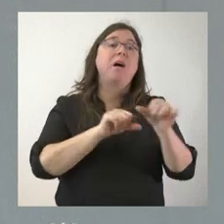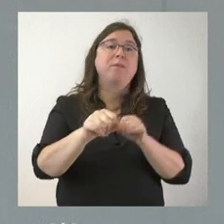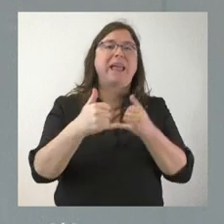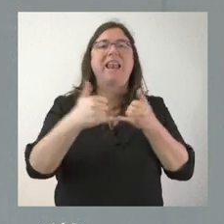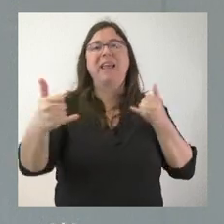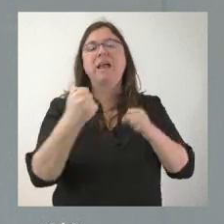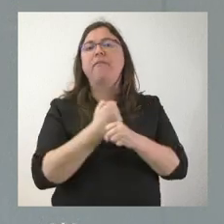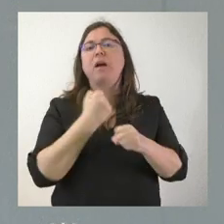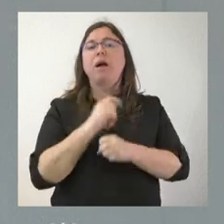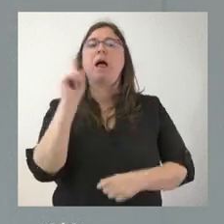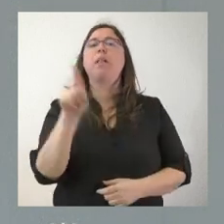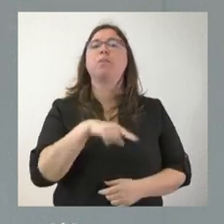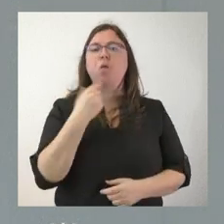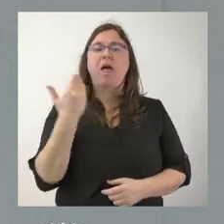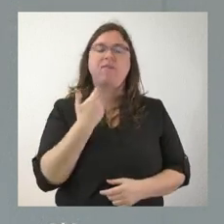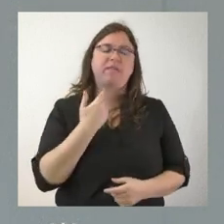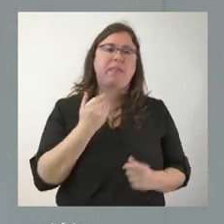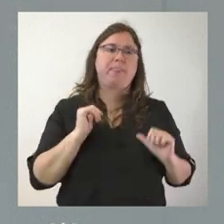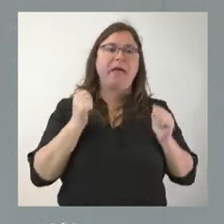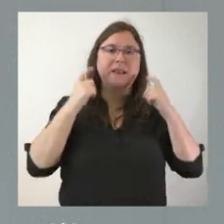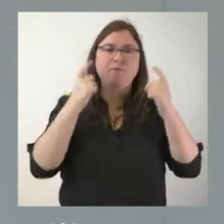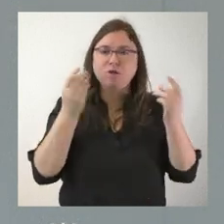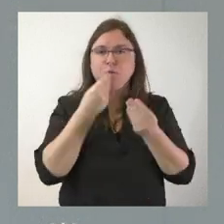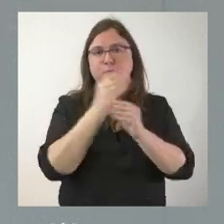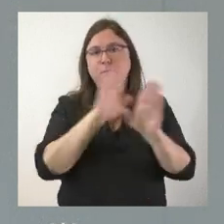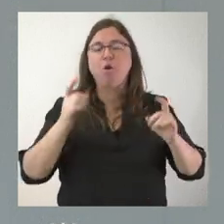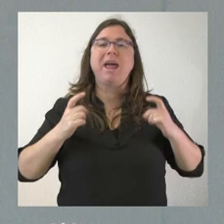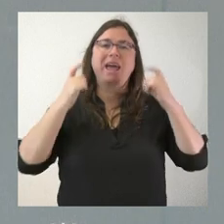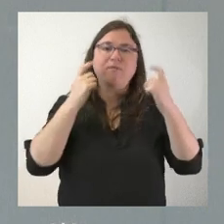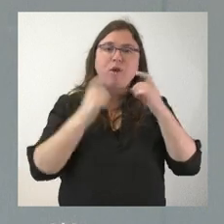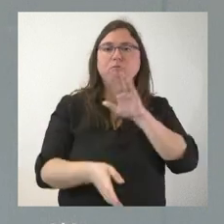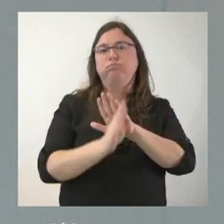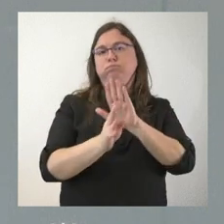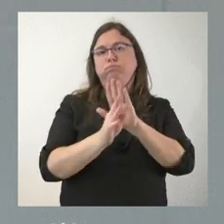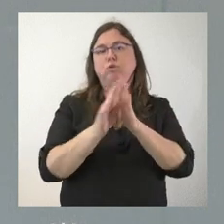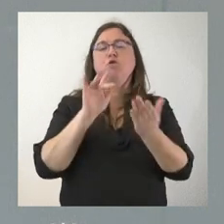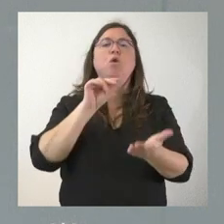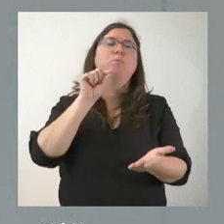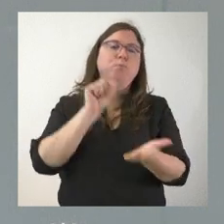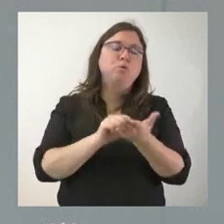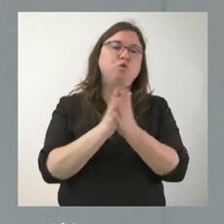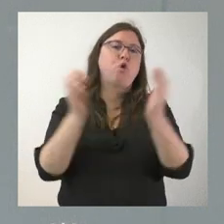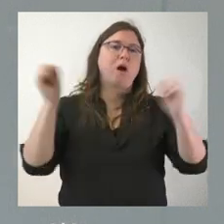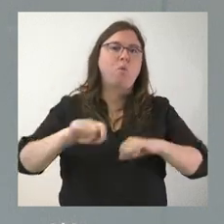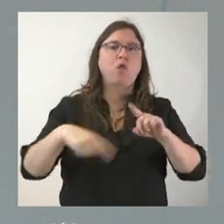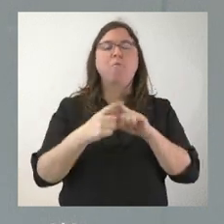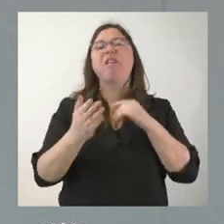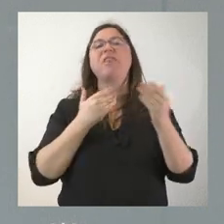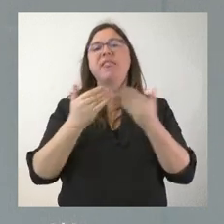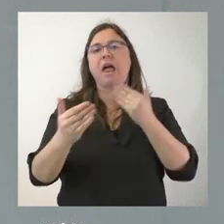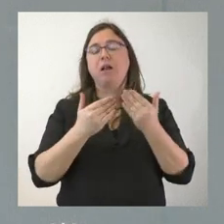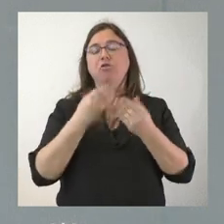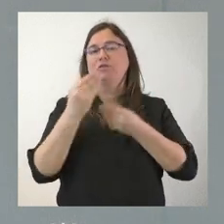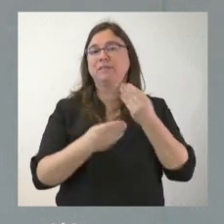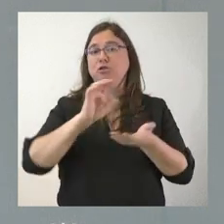que a todos nos incumbe poner lo mejor de nosotros mismos y poder hacer esfuerzos para encontrar nuevos puntos de acuerdos y de diálogos que siempre lo hemos hecho en Castilla